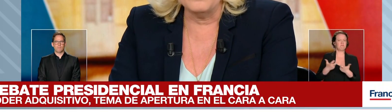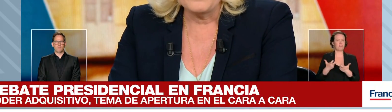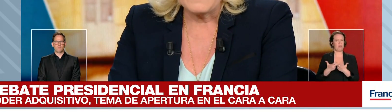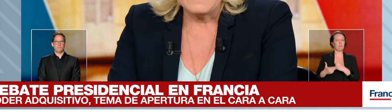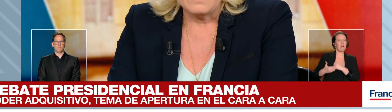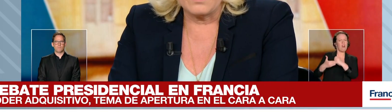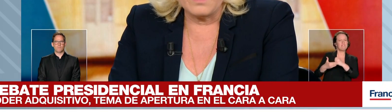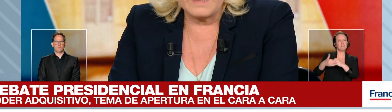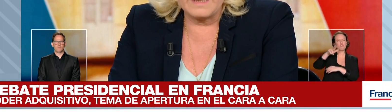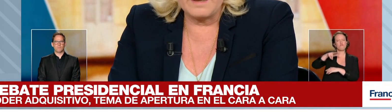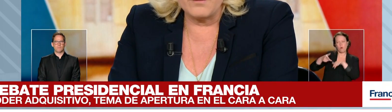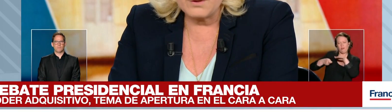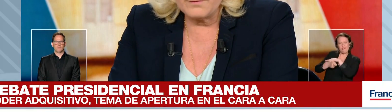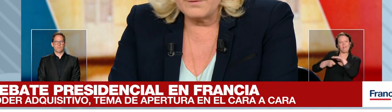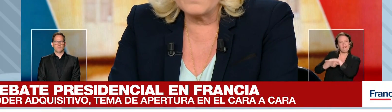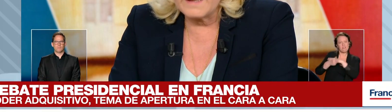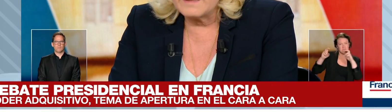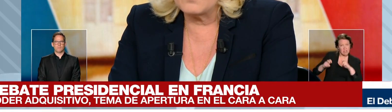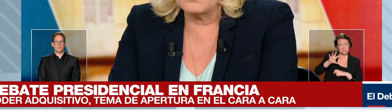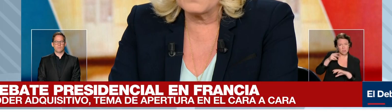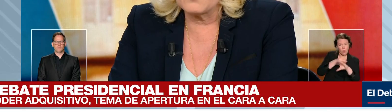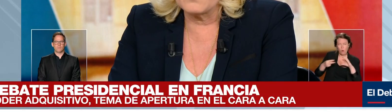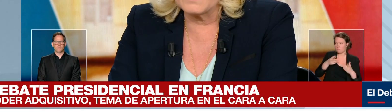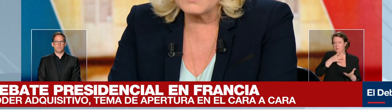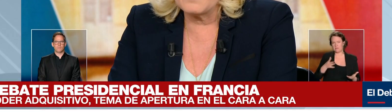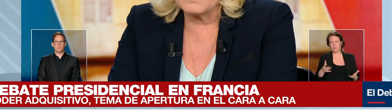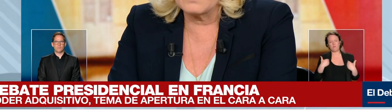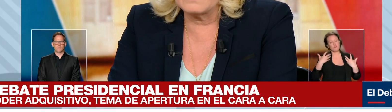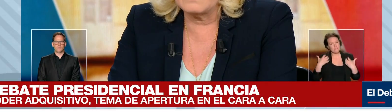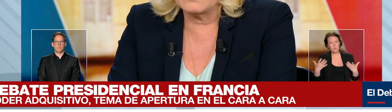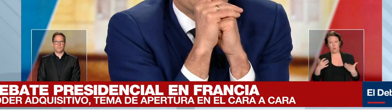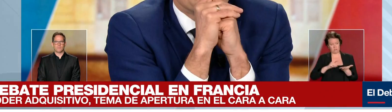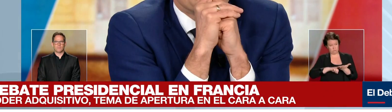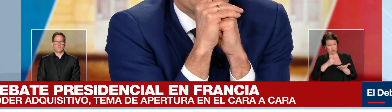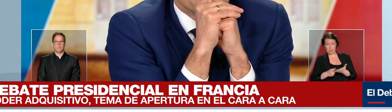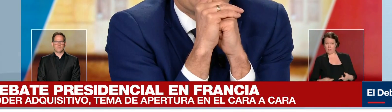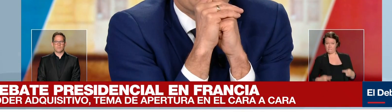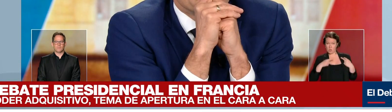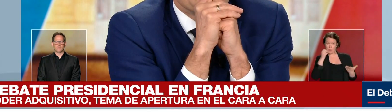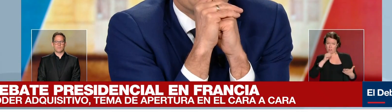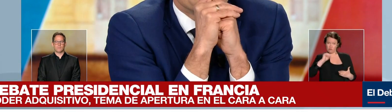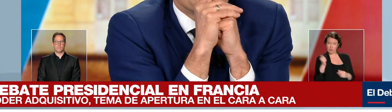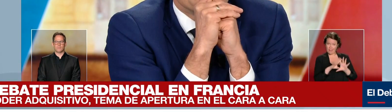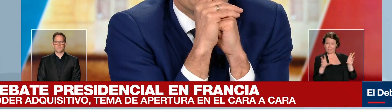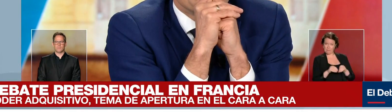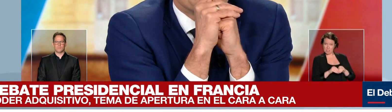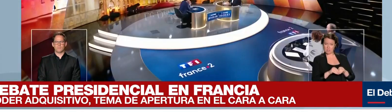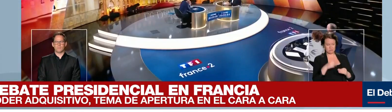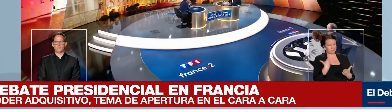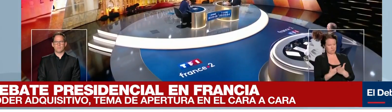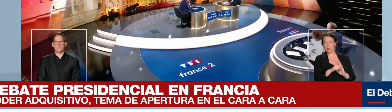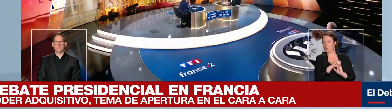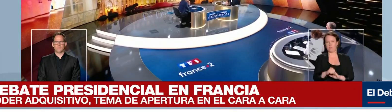las ayudas a los alquileres de vivienda. Yo quiero que el poder adquisitivo sea la prioridad de